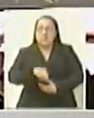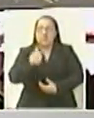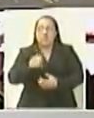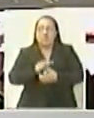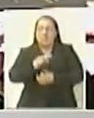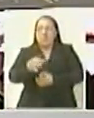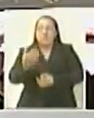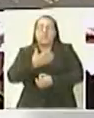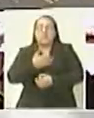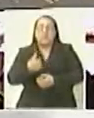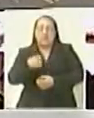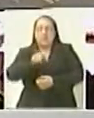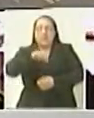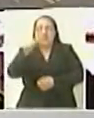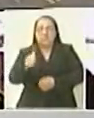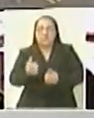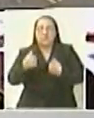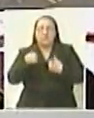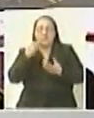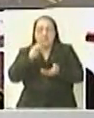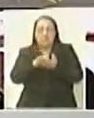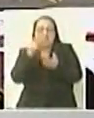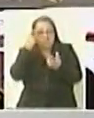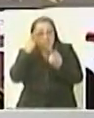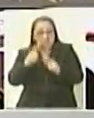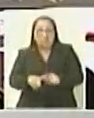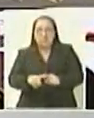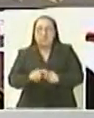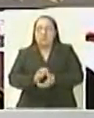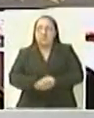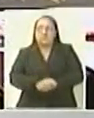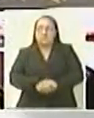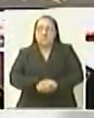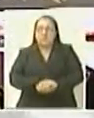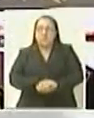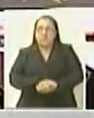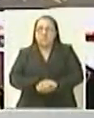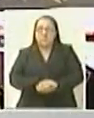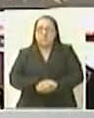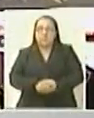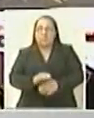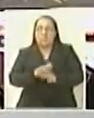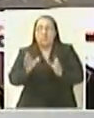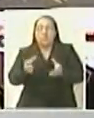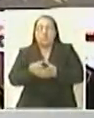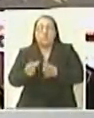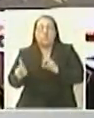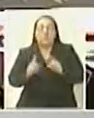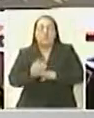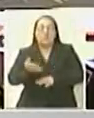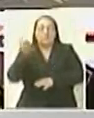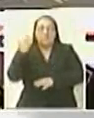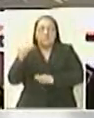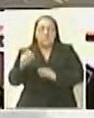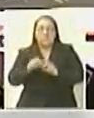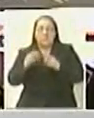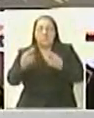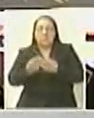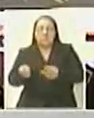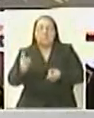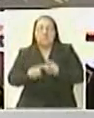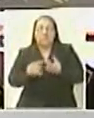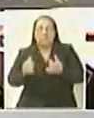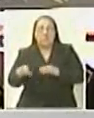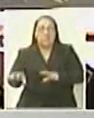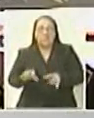presidente y el de ancas ya había un acuerdo de la de la comisión de la junta directiva anterior de hacer una sesión que hasta ahora no